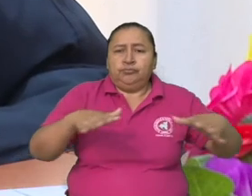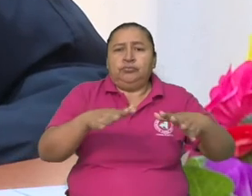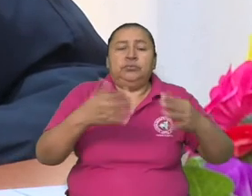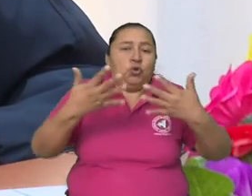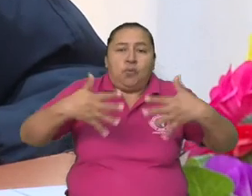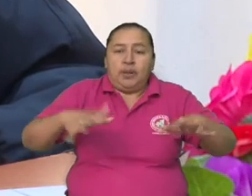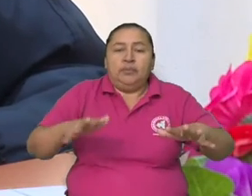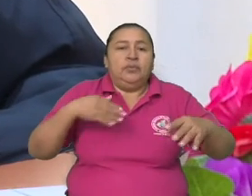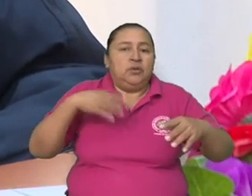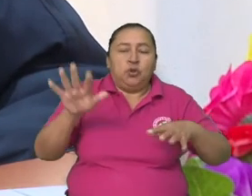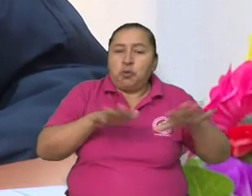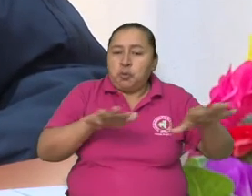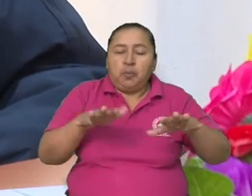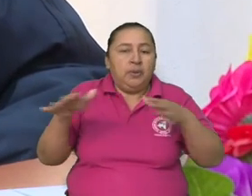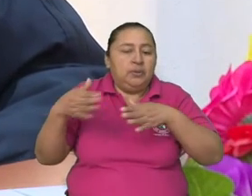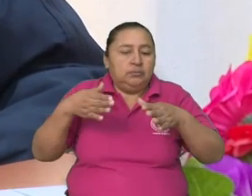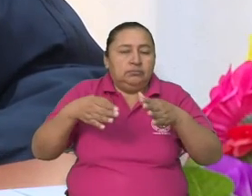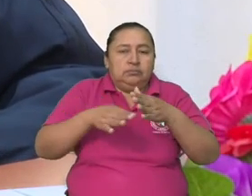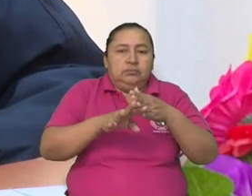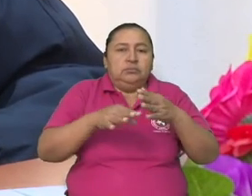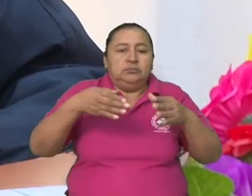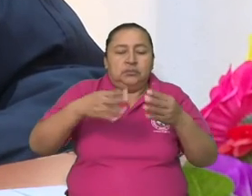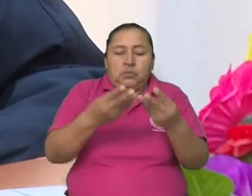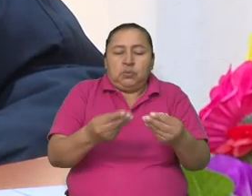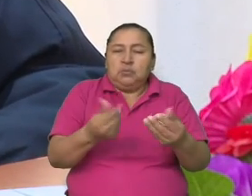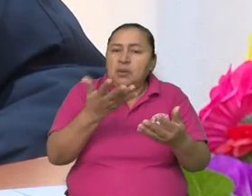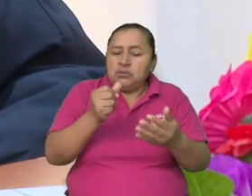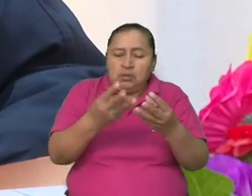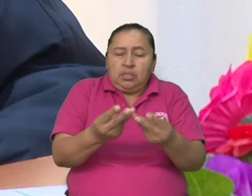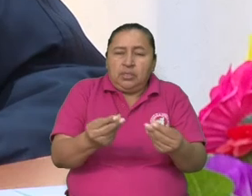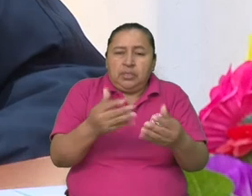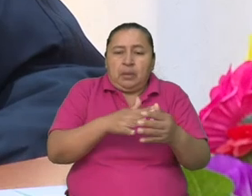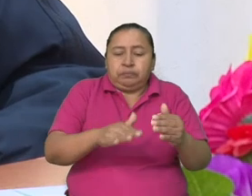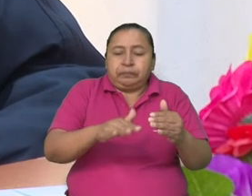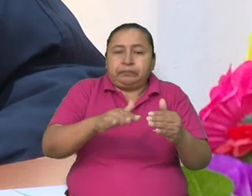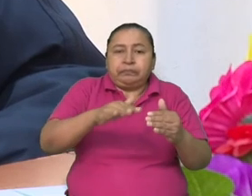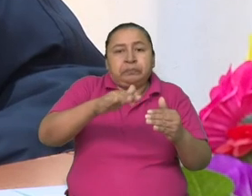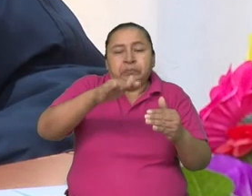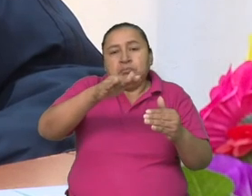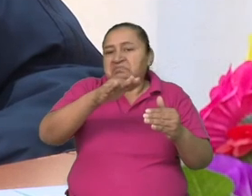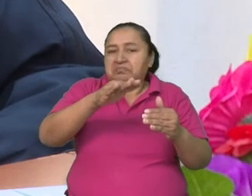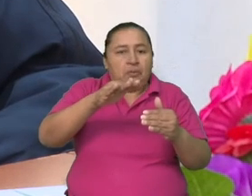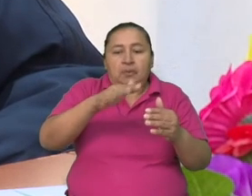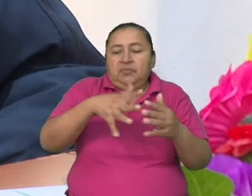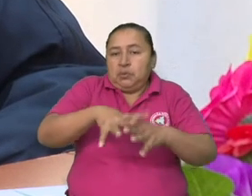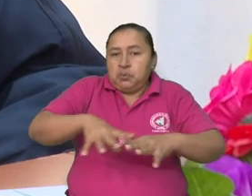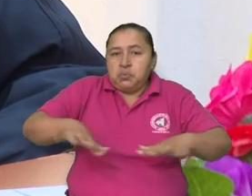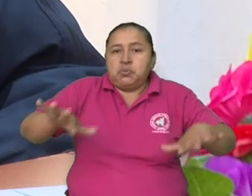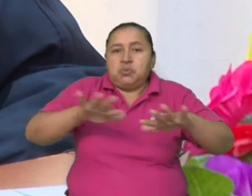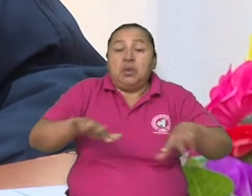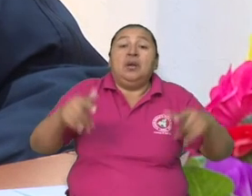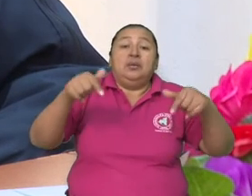permiten la fluidez de la sedimentación con mucha frecuencia, como en otros puertos, y eso nos llena de